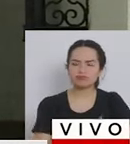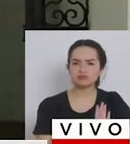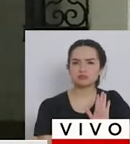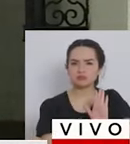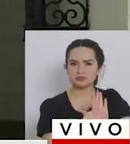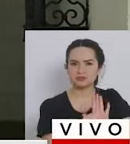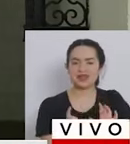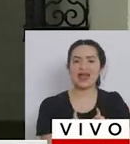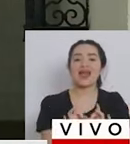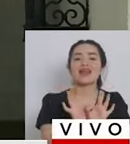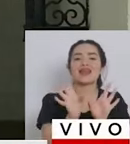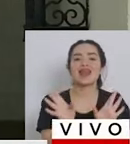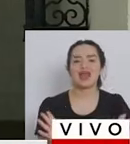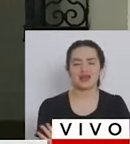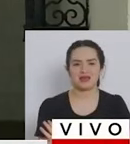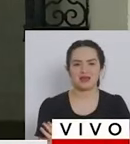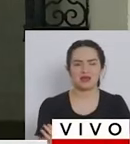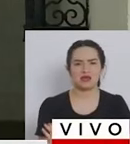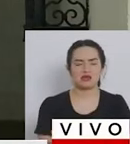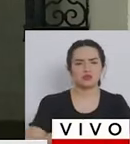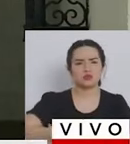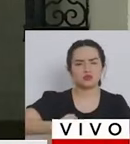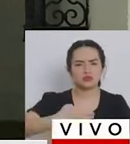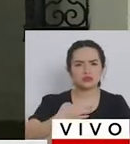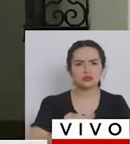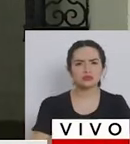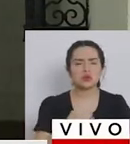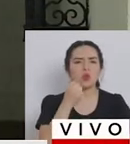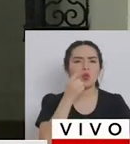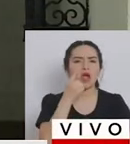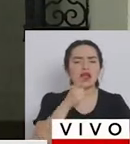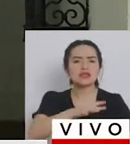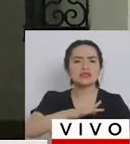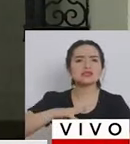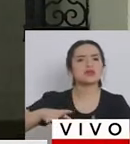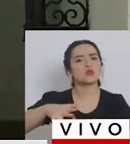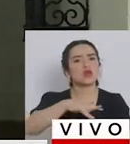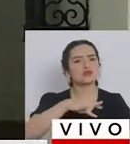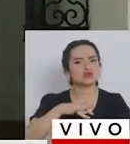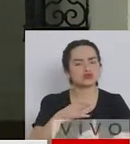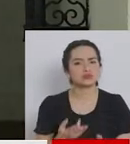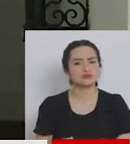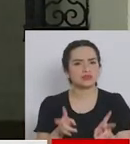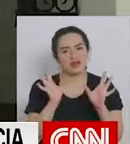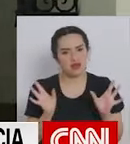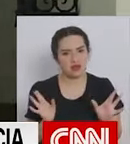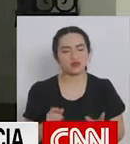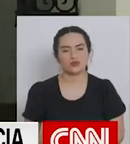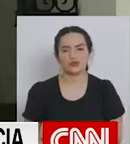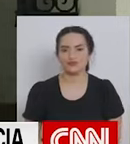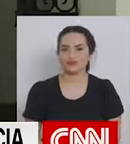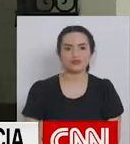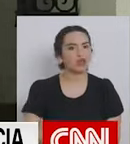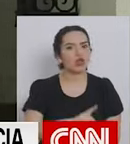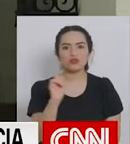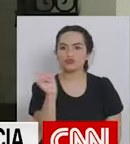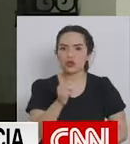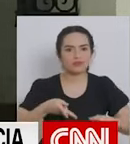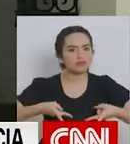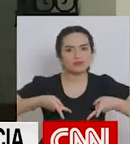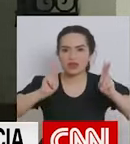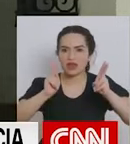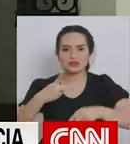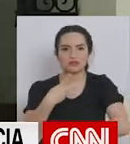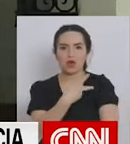que aclara en forma muy precisa cuál es la situación a la que corresponde esta materia. No van a tener derecho